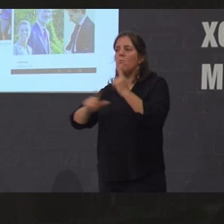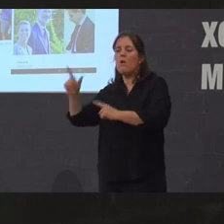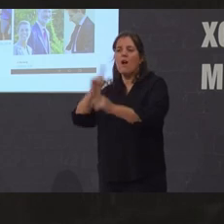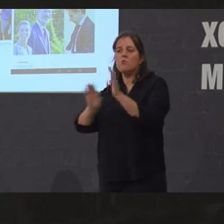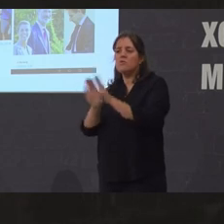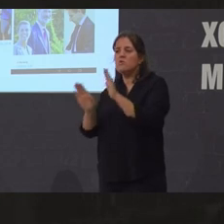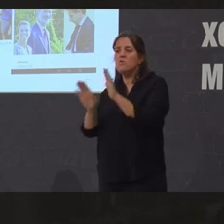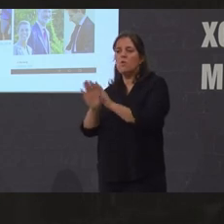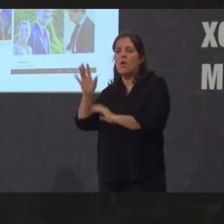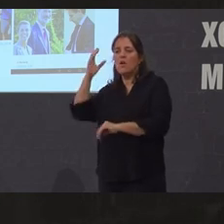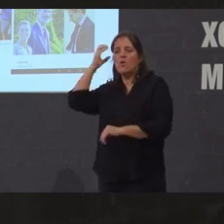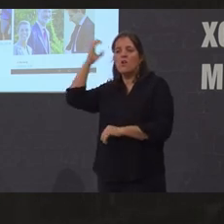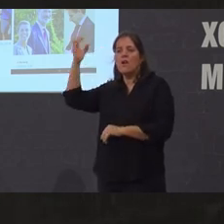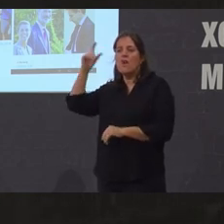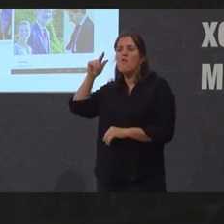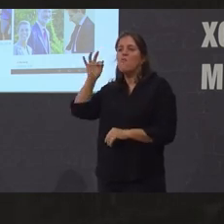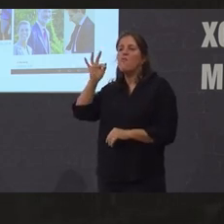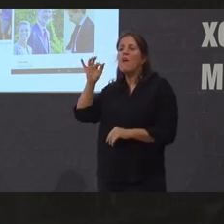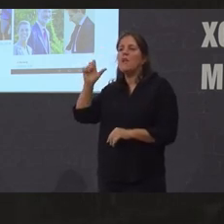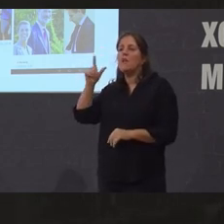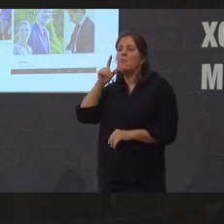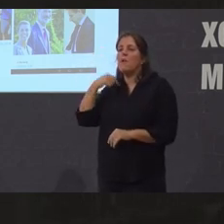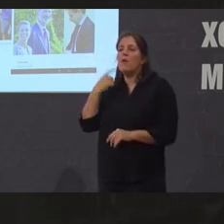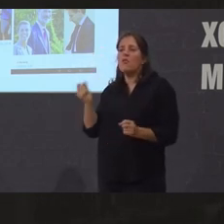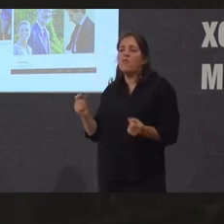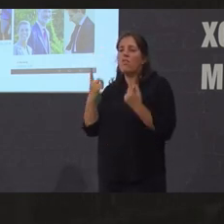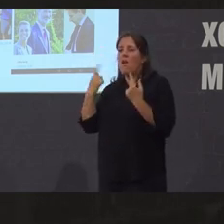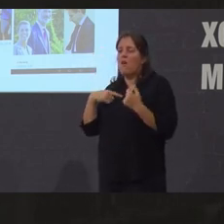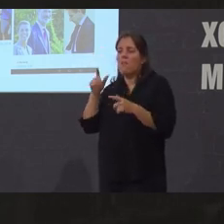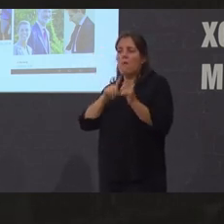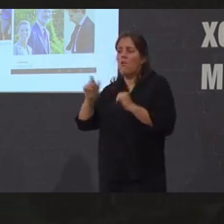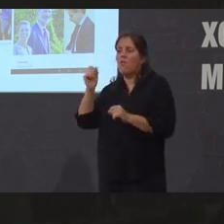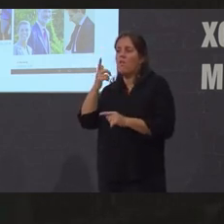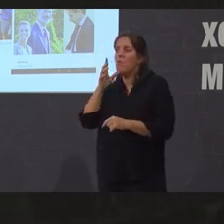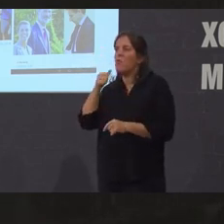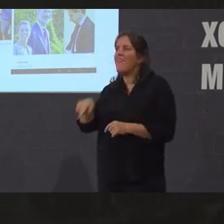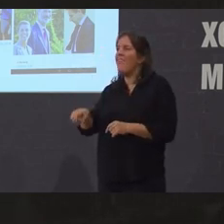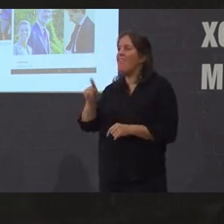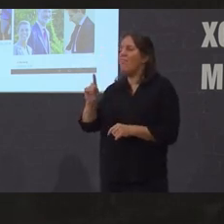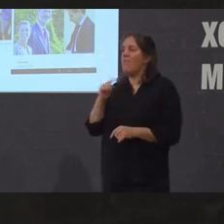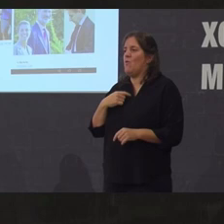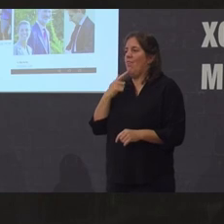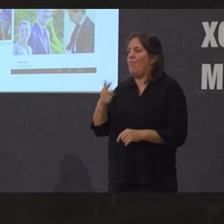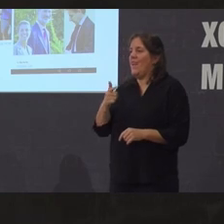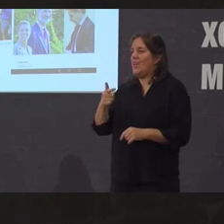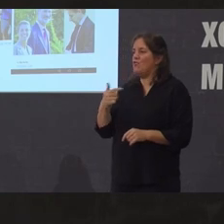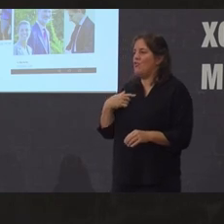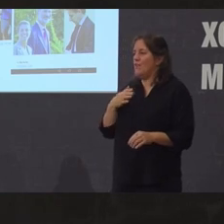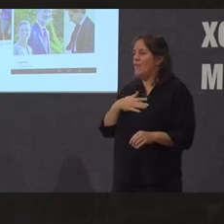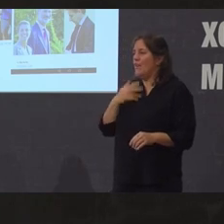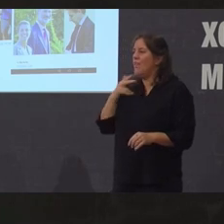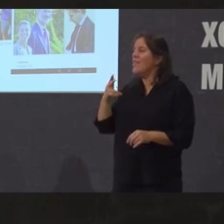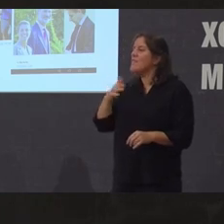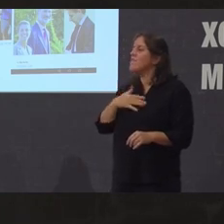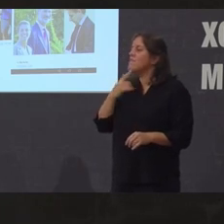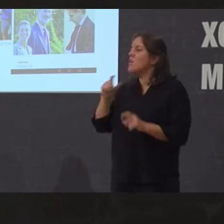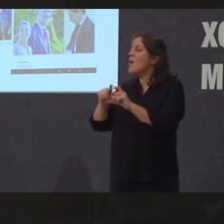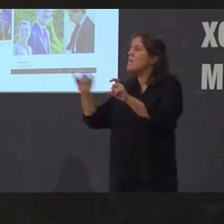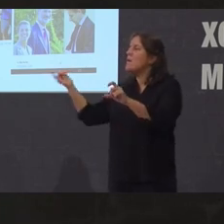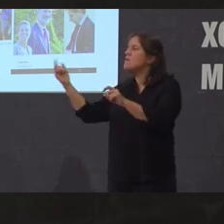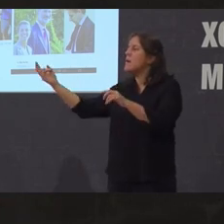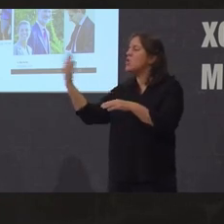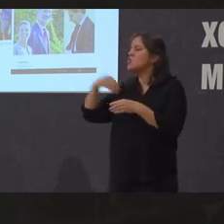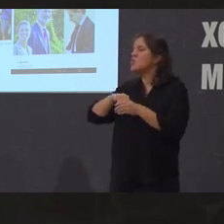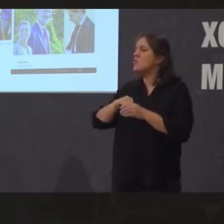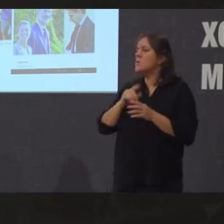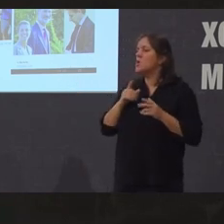viaxes oficiais, porque Felipe ten o dereito a elexir que empresarios quere que viaxen con él e non ten